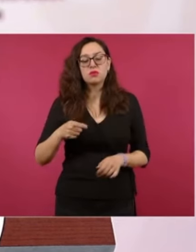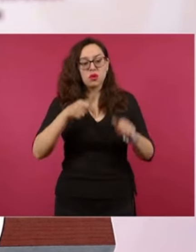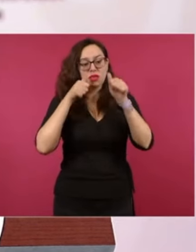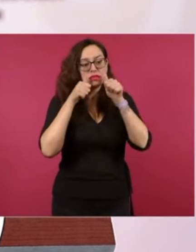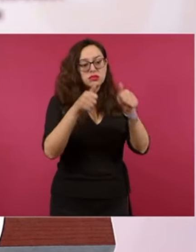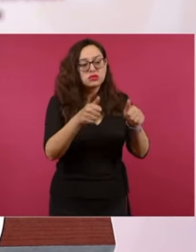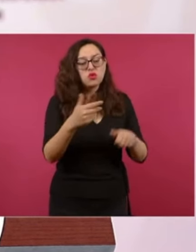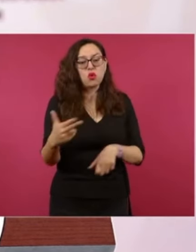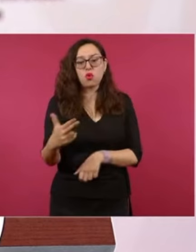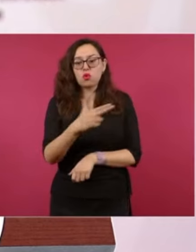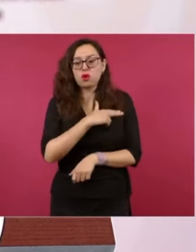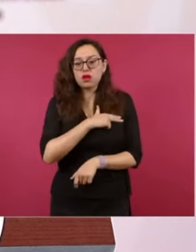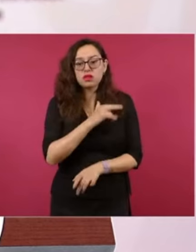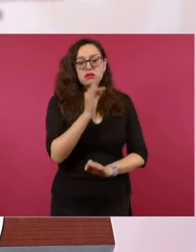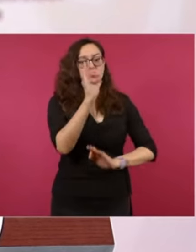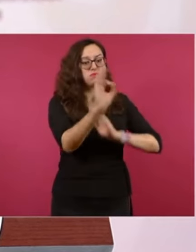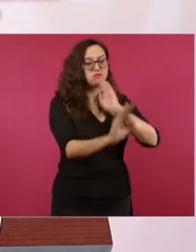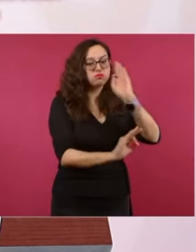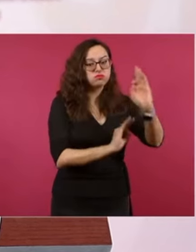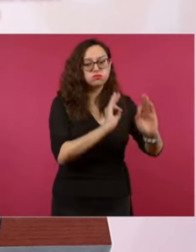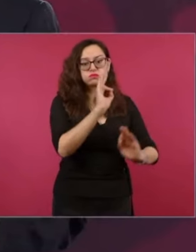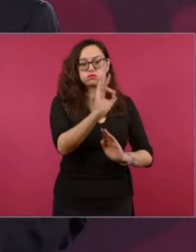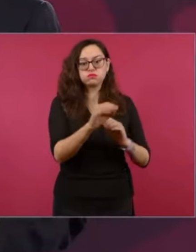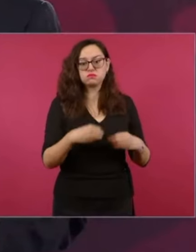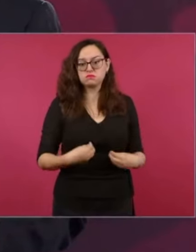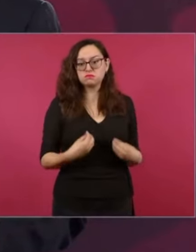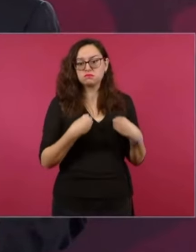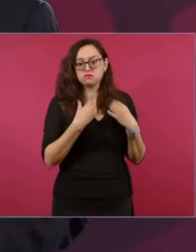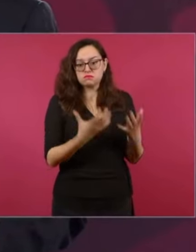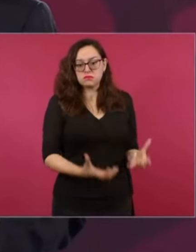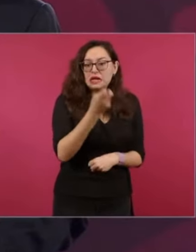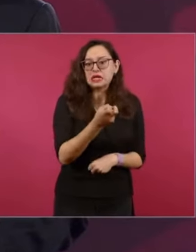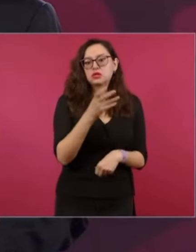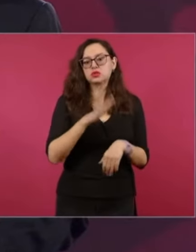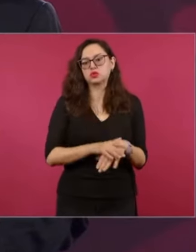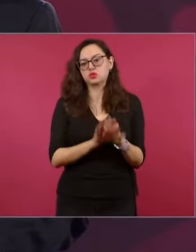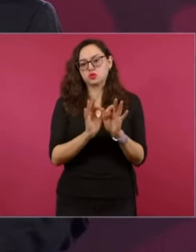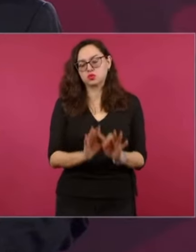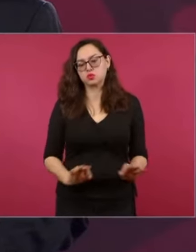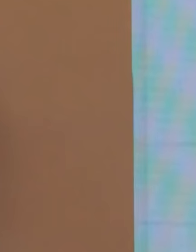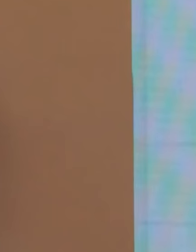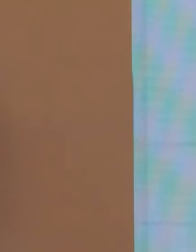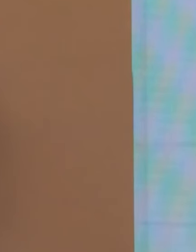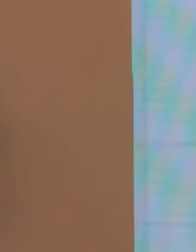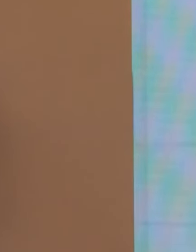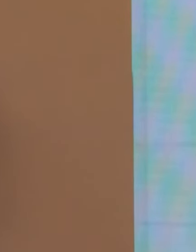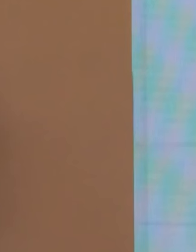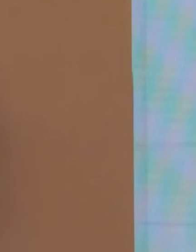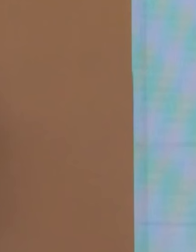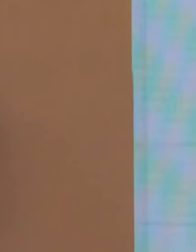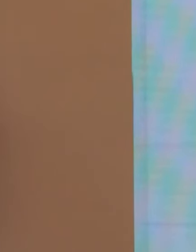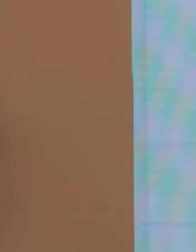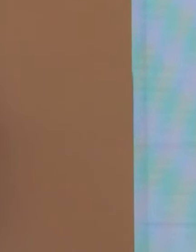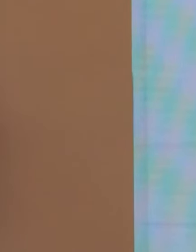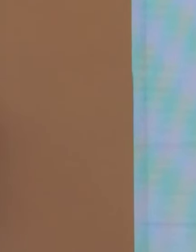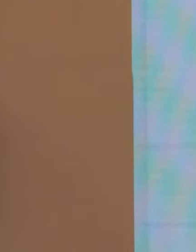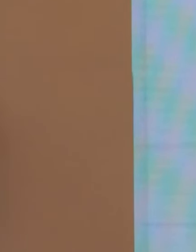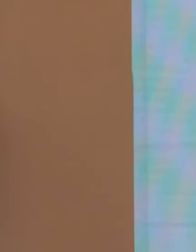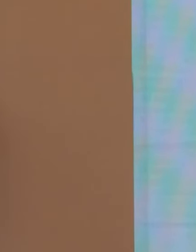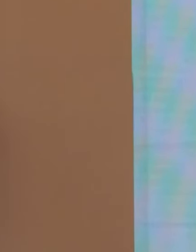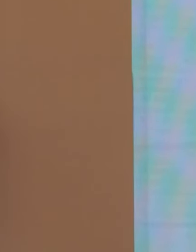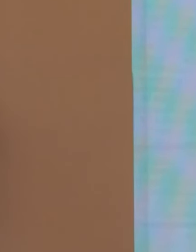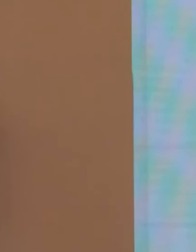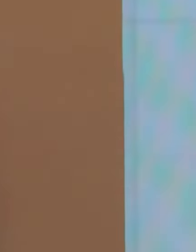y salvar vidas. Eso es lo más importante. El gobernador de Nuevo León, Samuel García